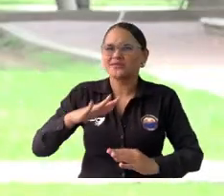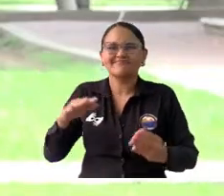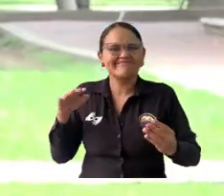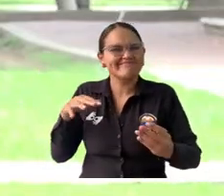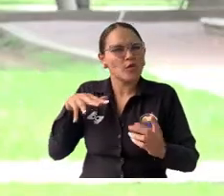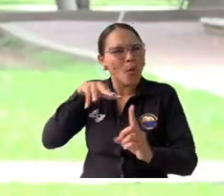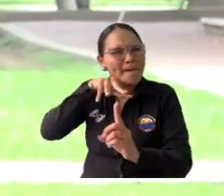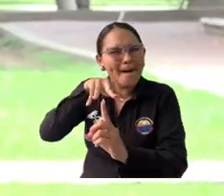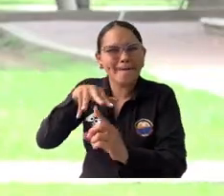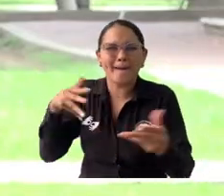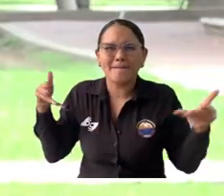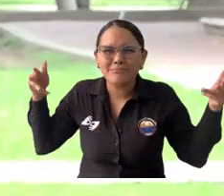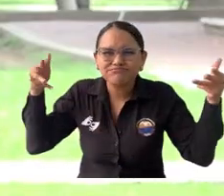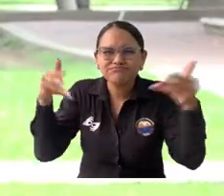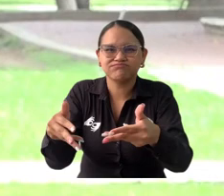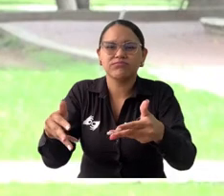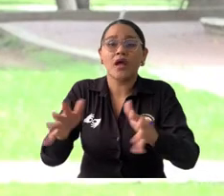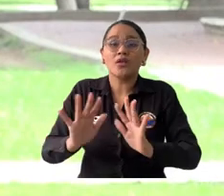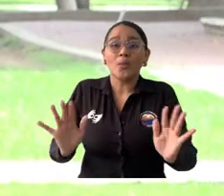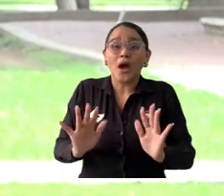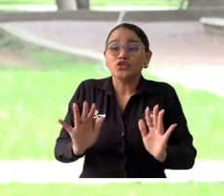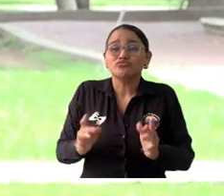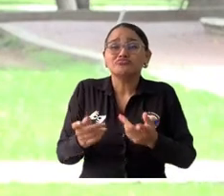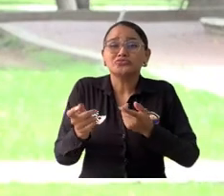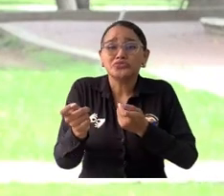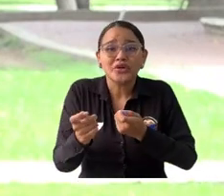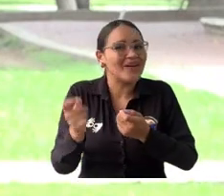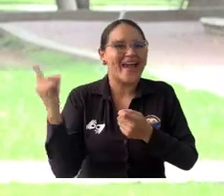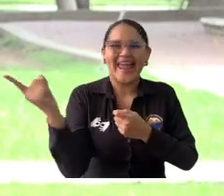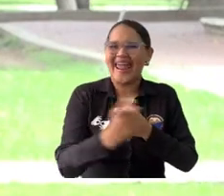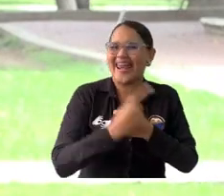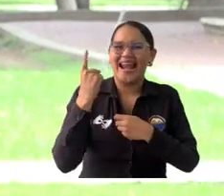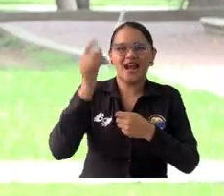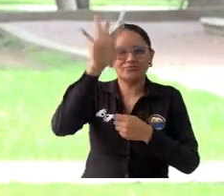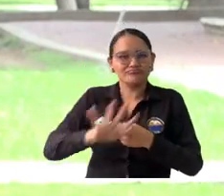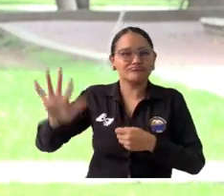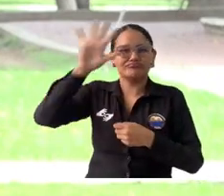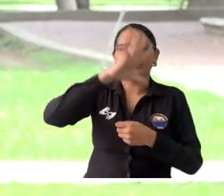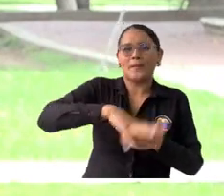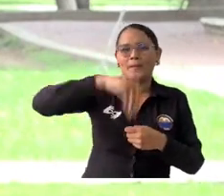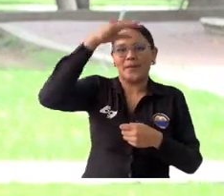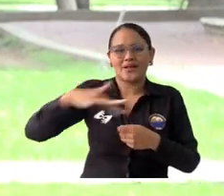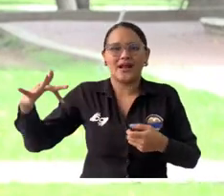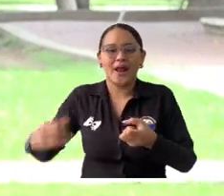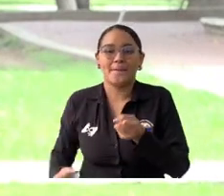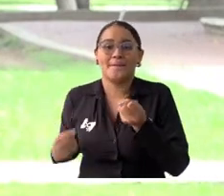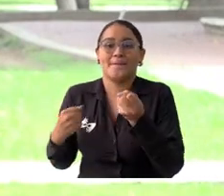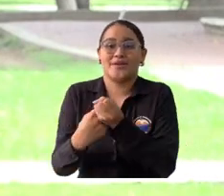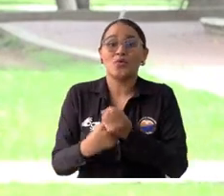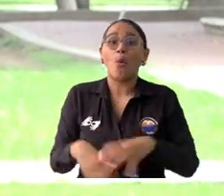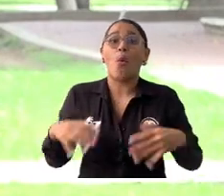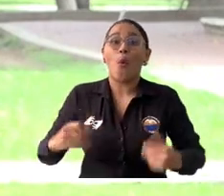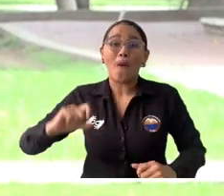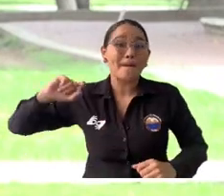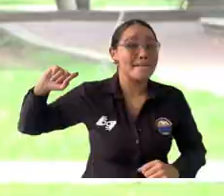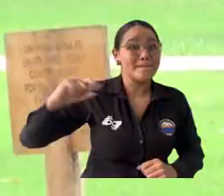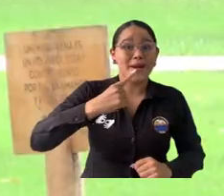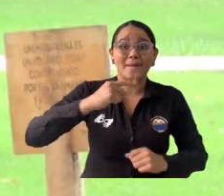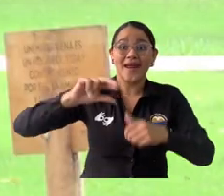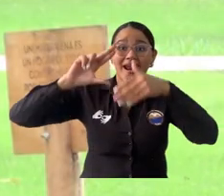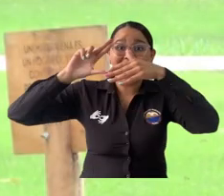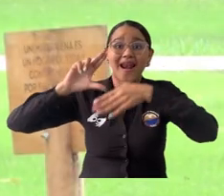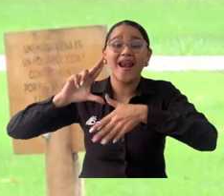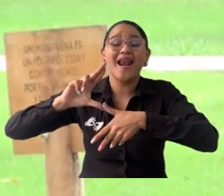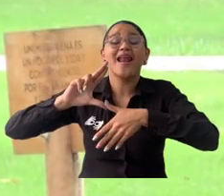sus programas que su actividad institucional está dirigida al beneficio no solamente de su entorno inmediato sino de toda la comunidad del departamento del Magdalena